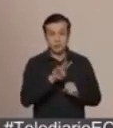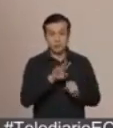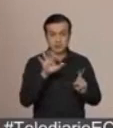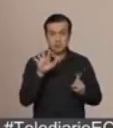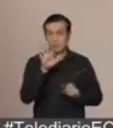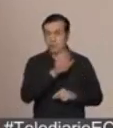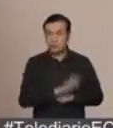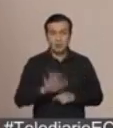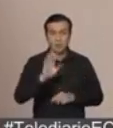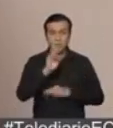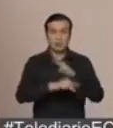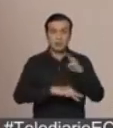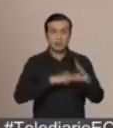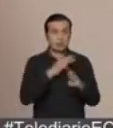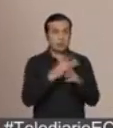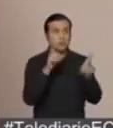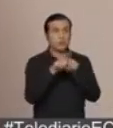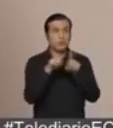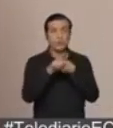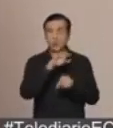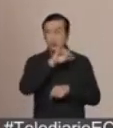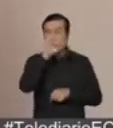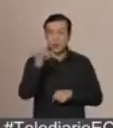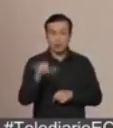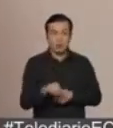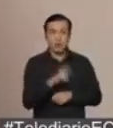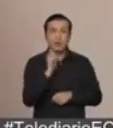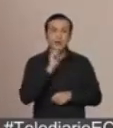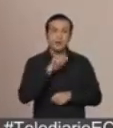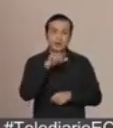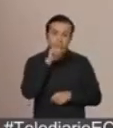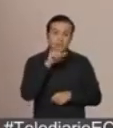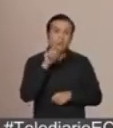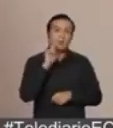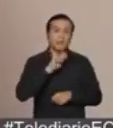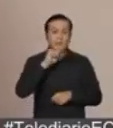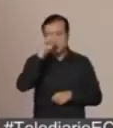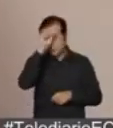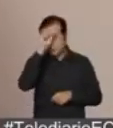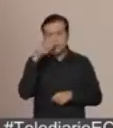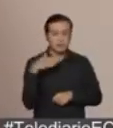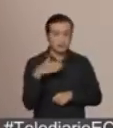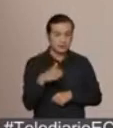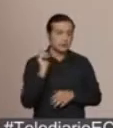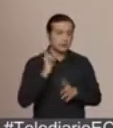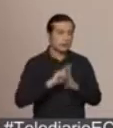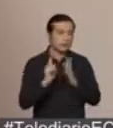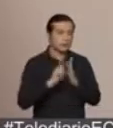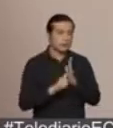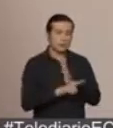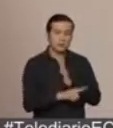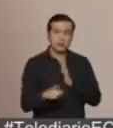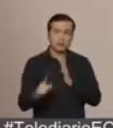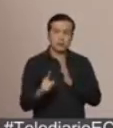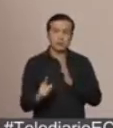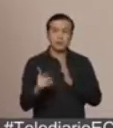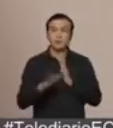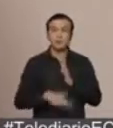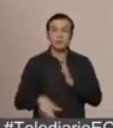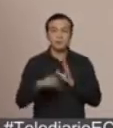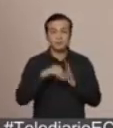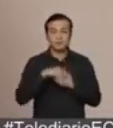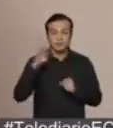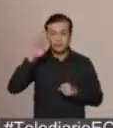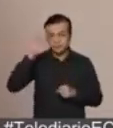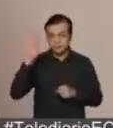nivel mundial de productos como carne de pollo, carne de cerdo, salmón y demás, en plantas que están ubicadas en